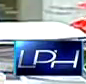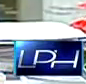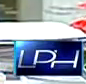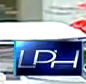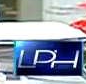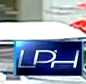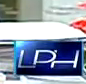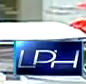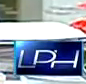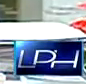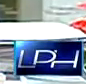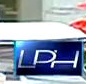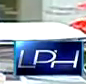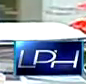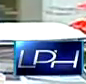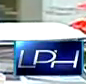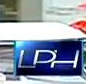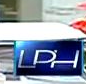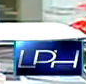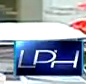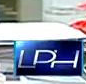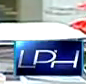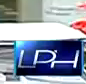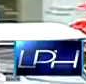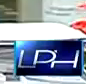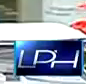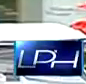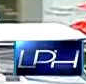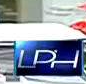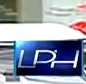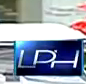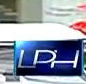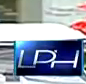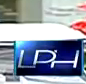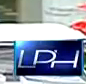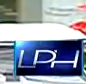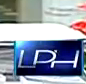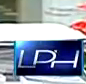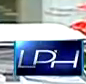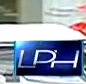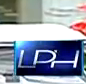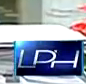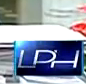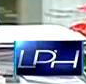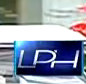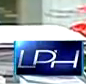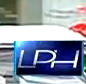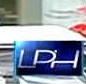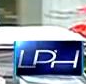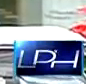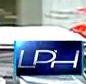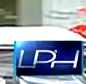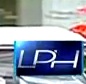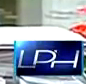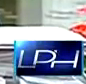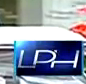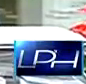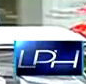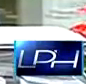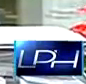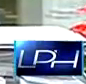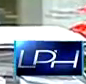los próximos días, que vamos a tener una conversación personal, que Barack Obama derogue el decreto que declaró a